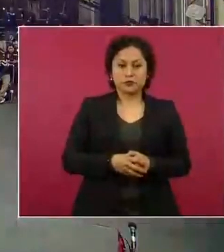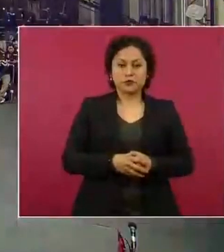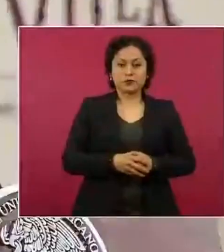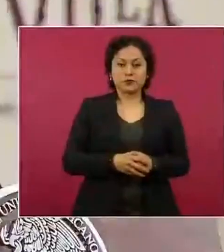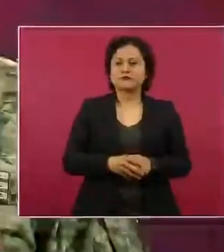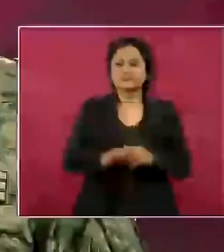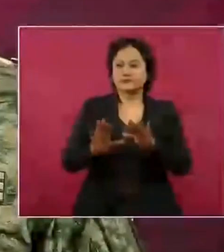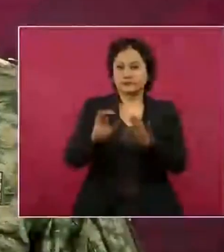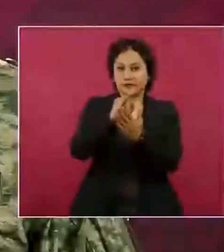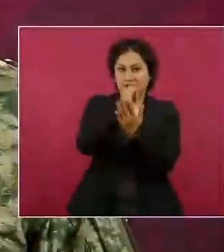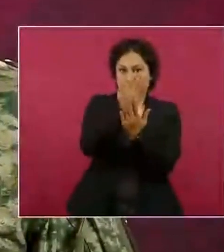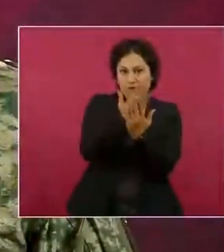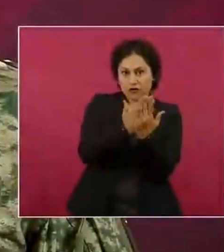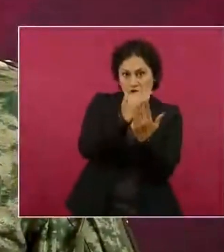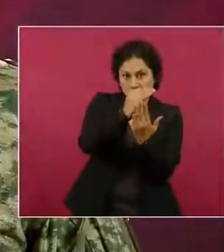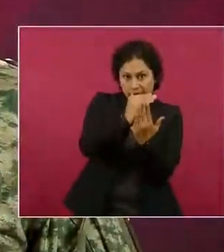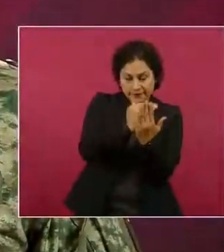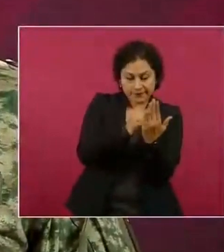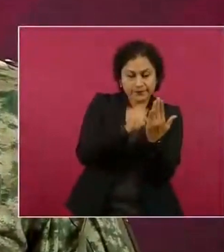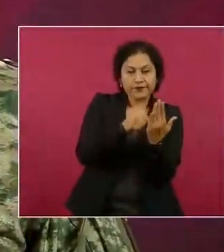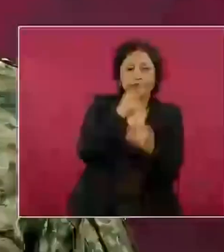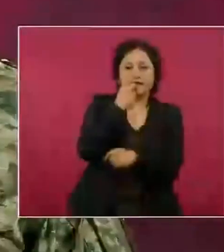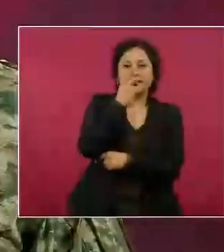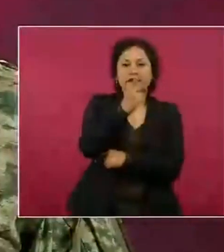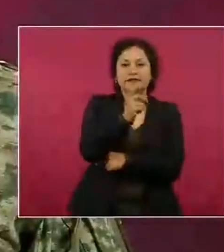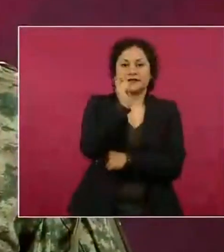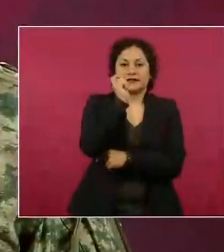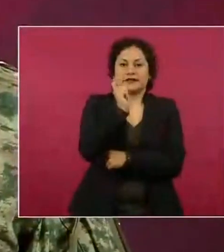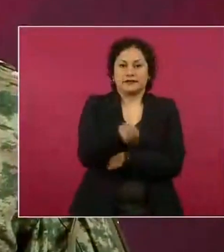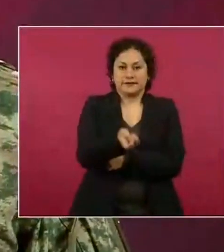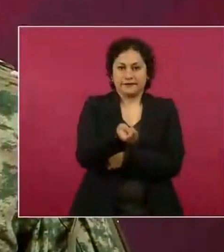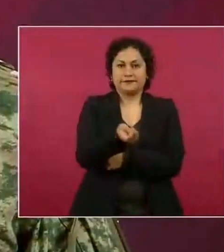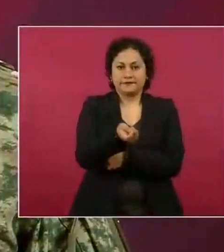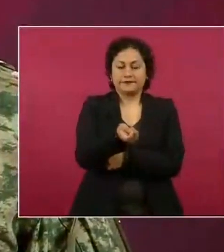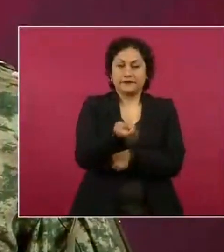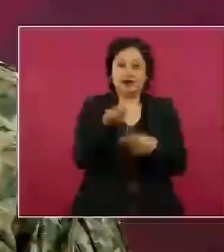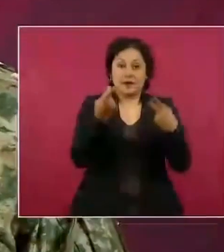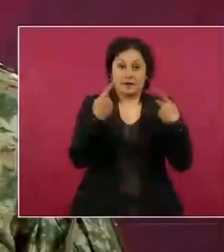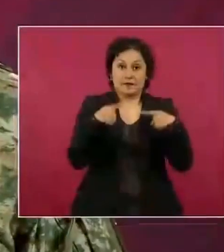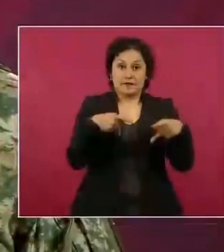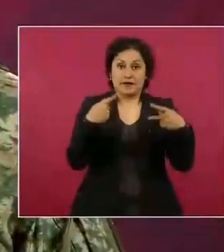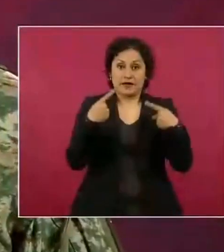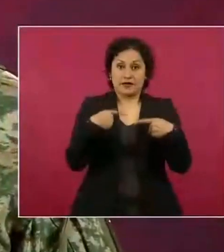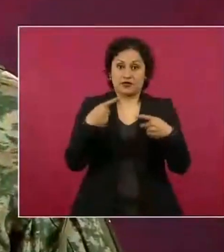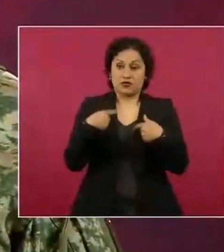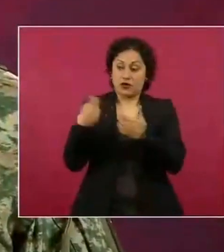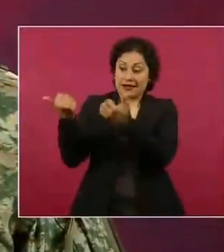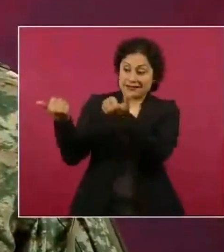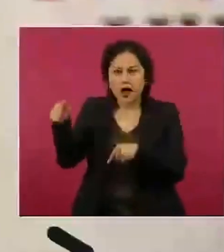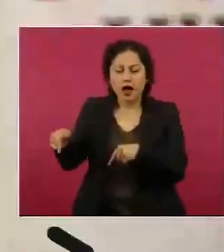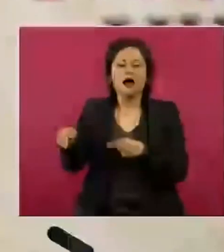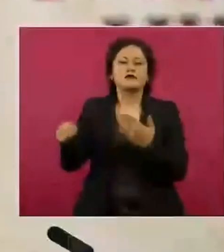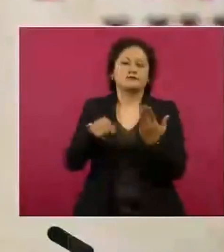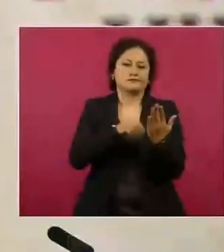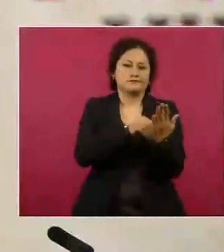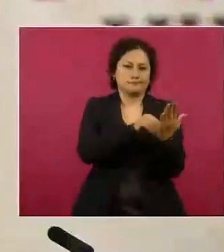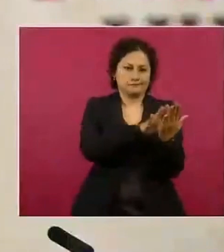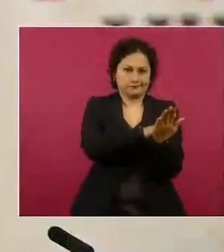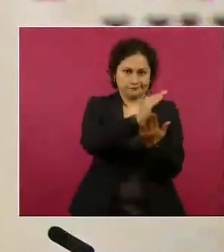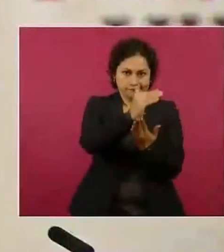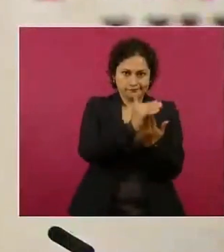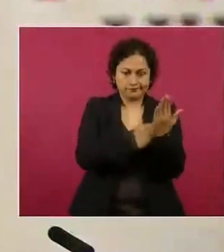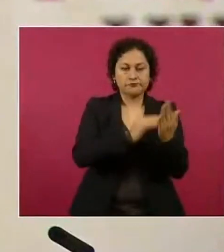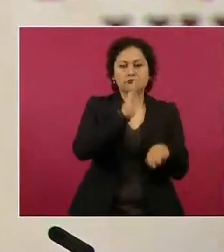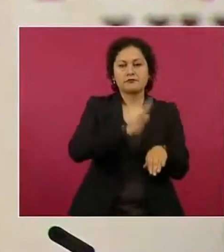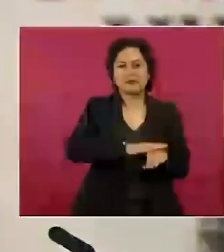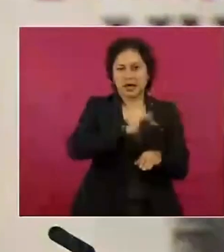No tenemos detenidos. Los conductores los estamos buscando, que son nuestra principal preocupación, que no nos vamos a